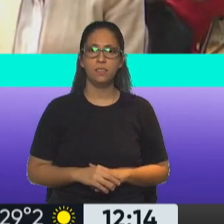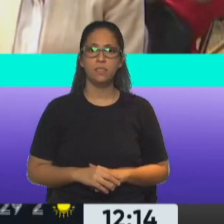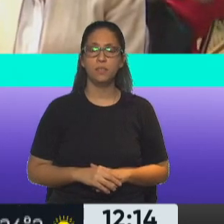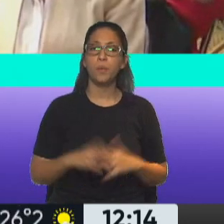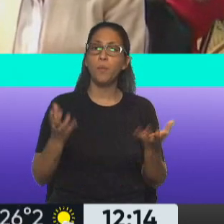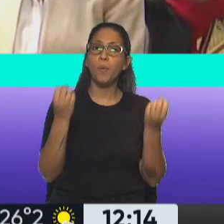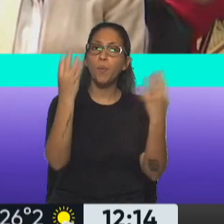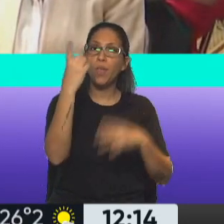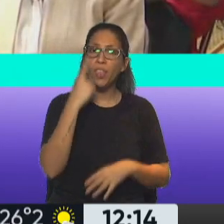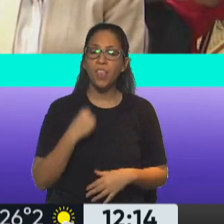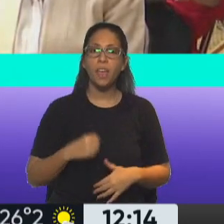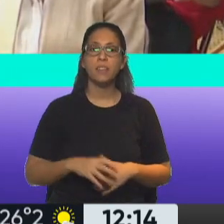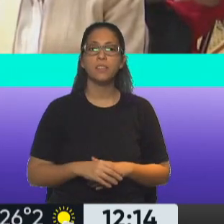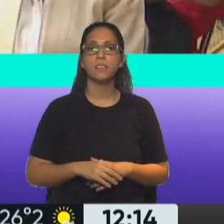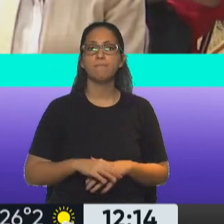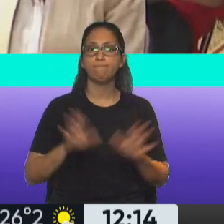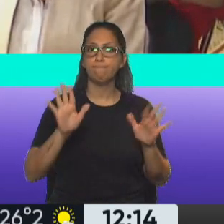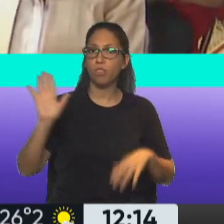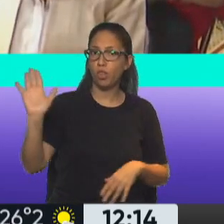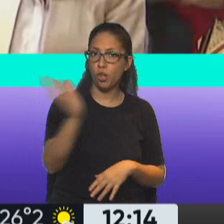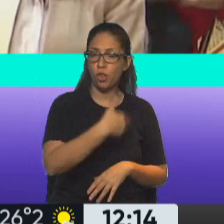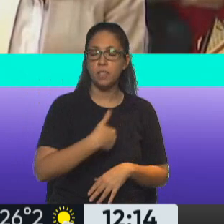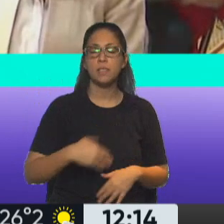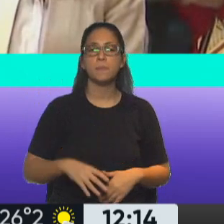Bueno, muy buenos días a todos y a todas.